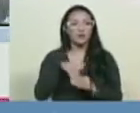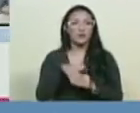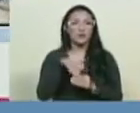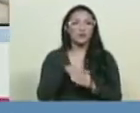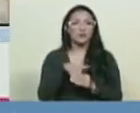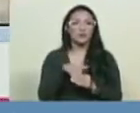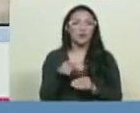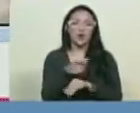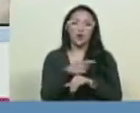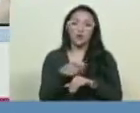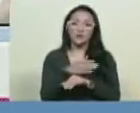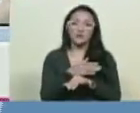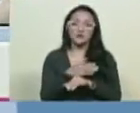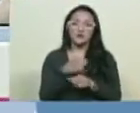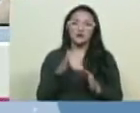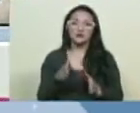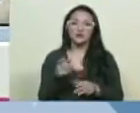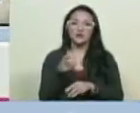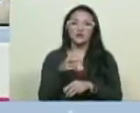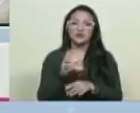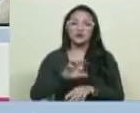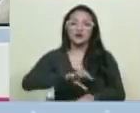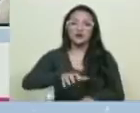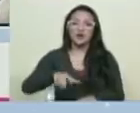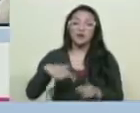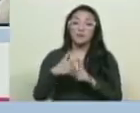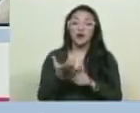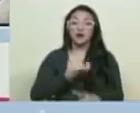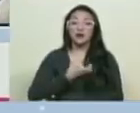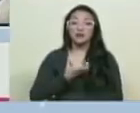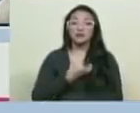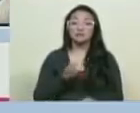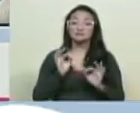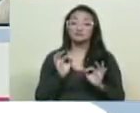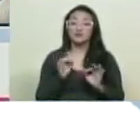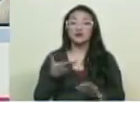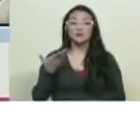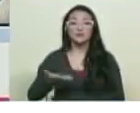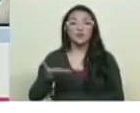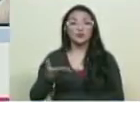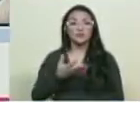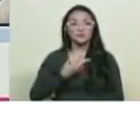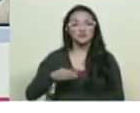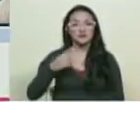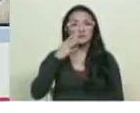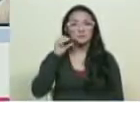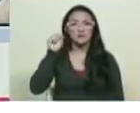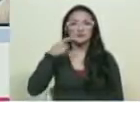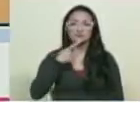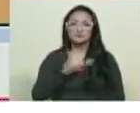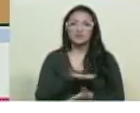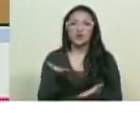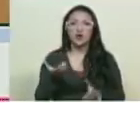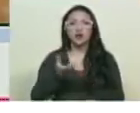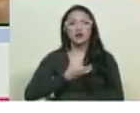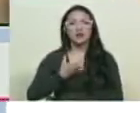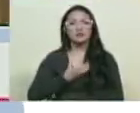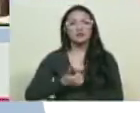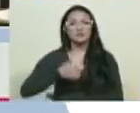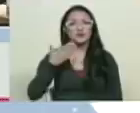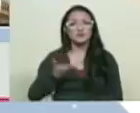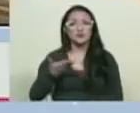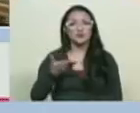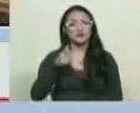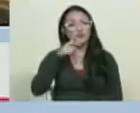gobierno regional. Y ahora las alcaldías, que son un espacio fundamental, el presidente Maduro lo ha dicho mucho, las alcaldías son la bisagra entre el